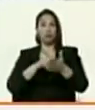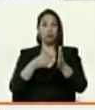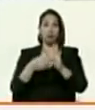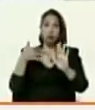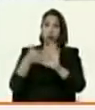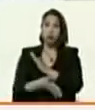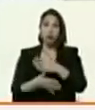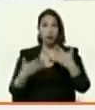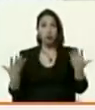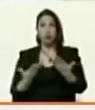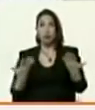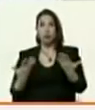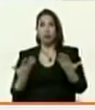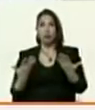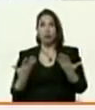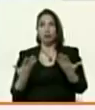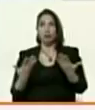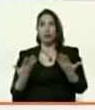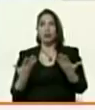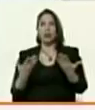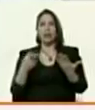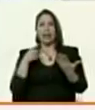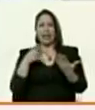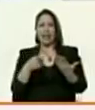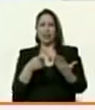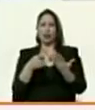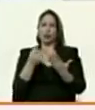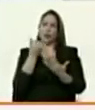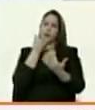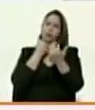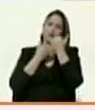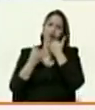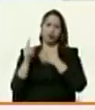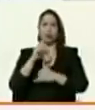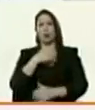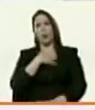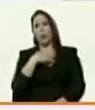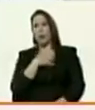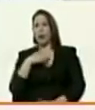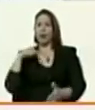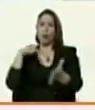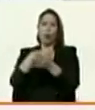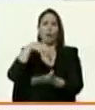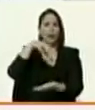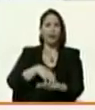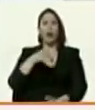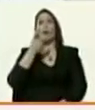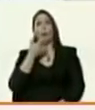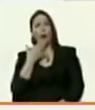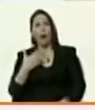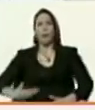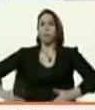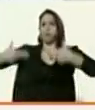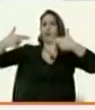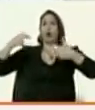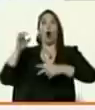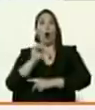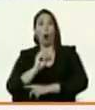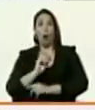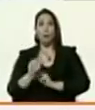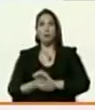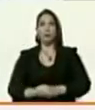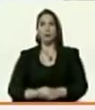una señal inequívoca, que no puede ser ni el golpe de Estado, ni la insurrección armada,